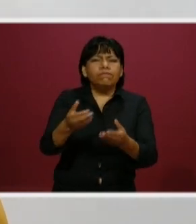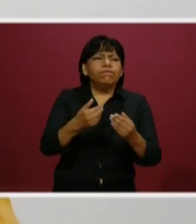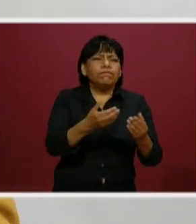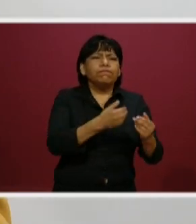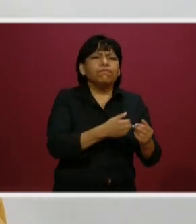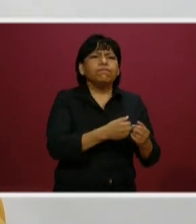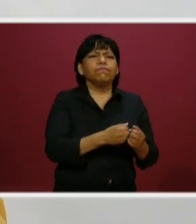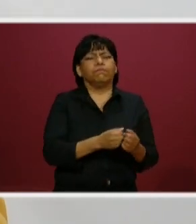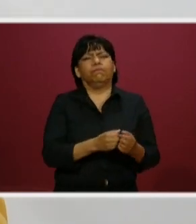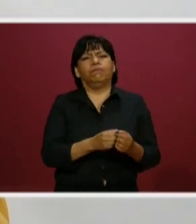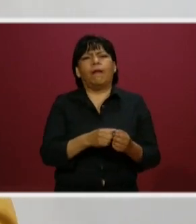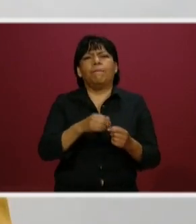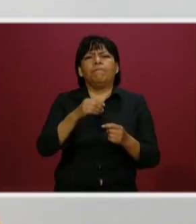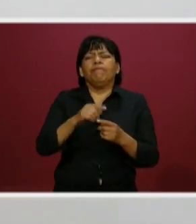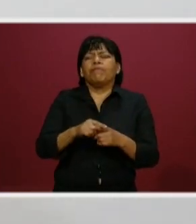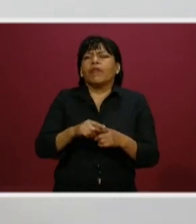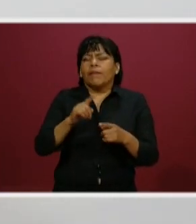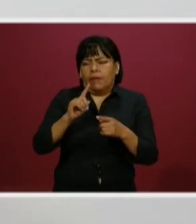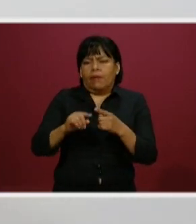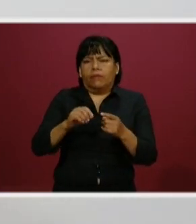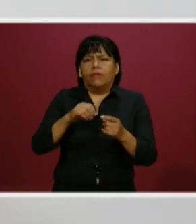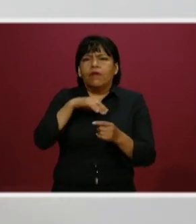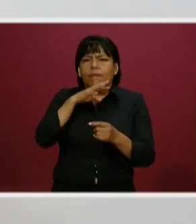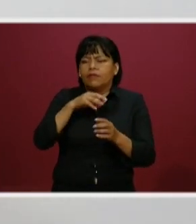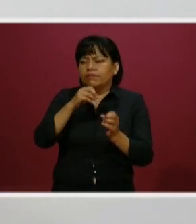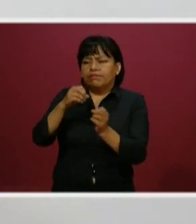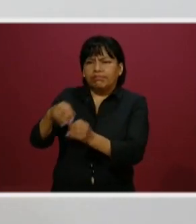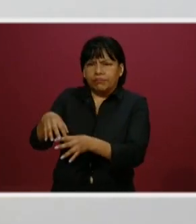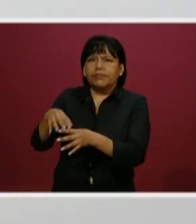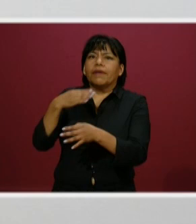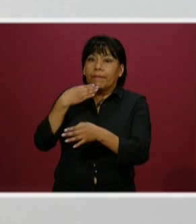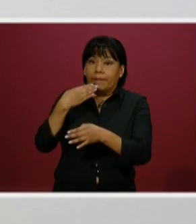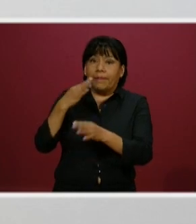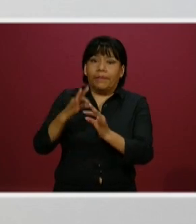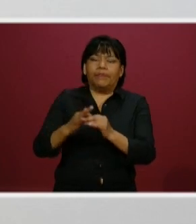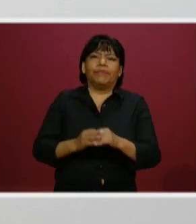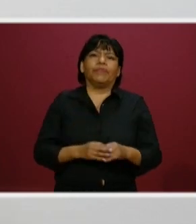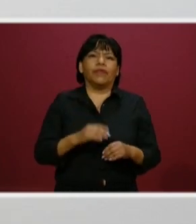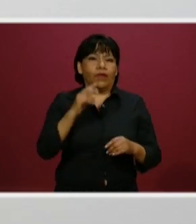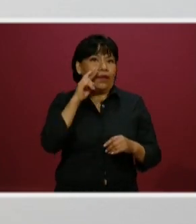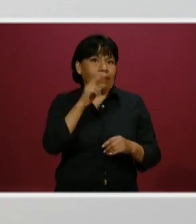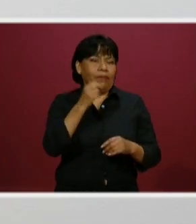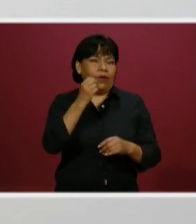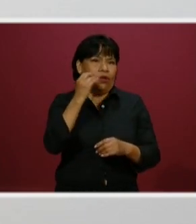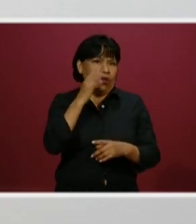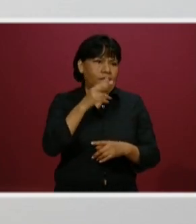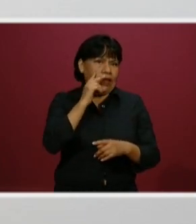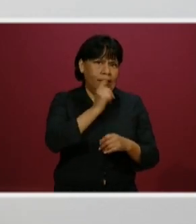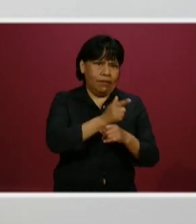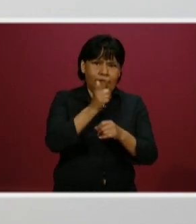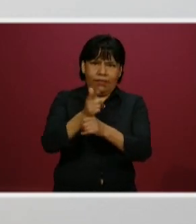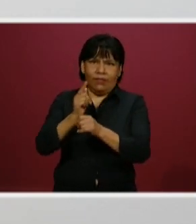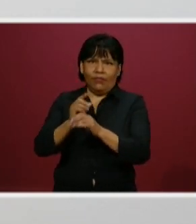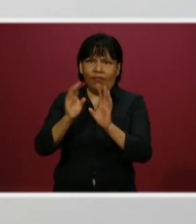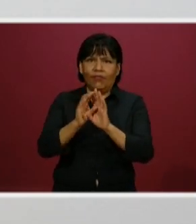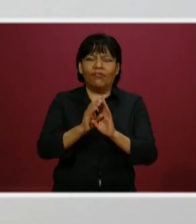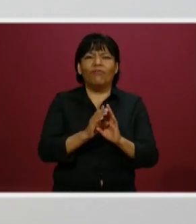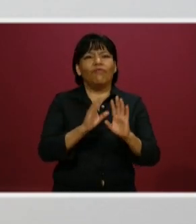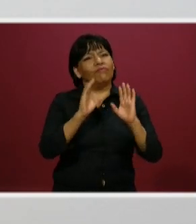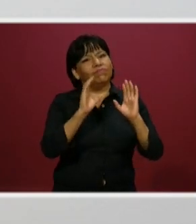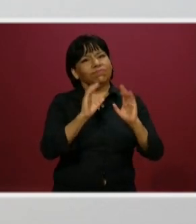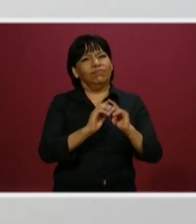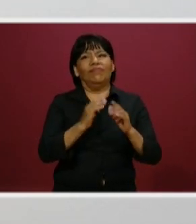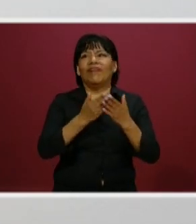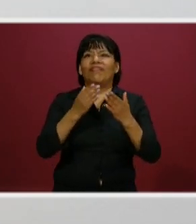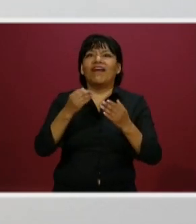bueno pues en esta lotería nosotros ya repasamos algunas de las acciones y ahora te voy a enseñar cómo es que tenemos